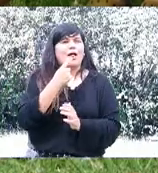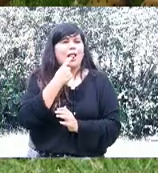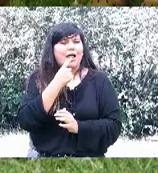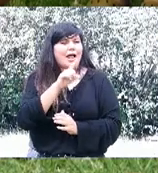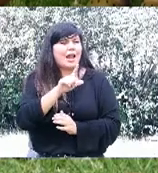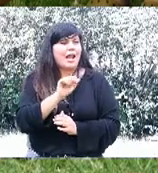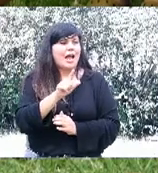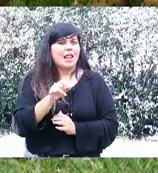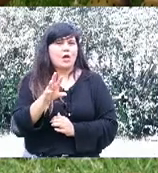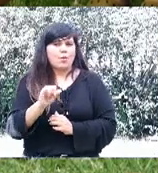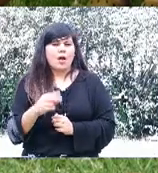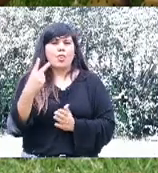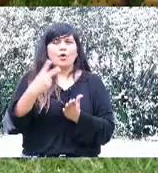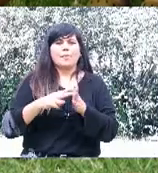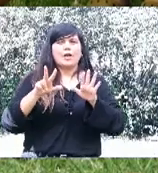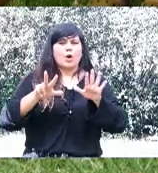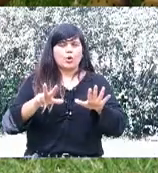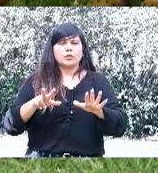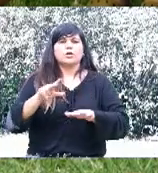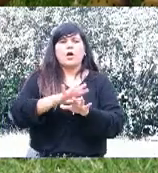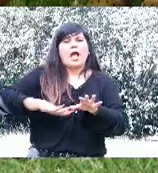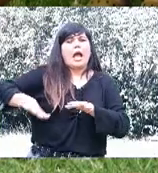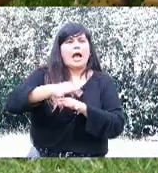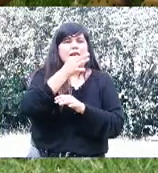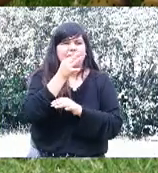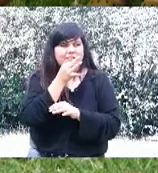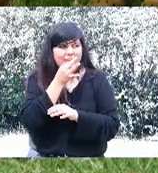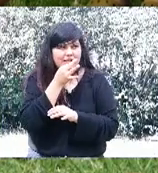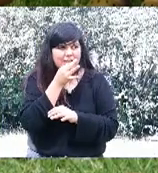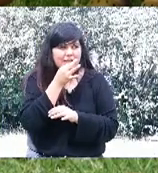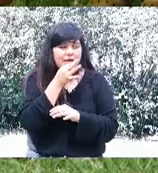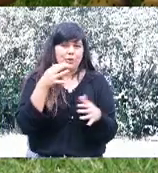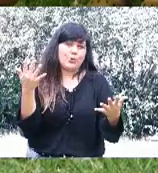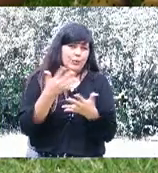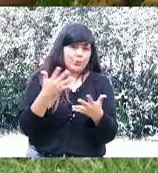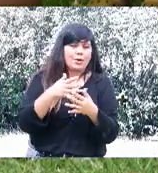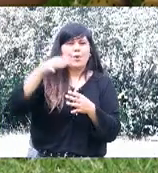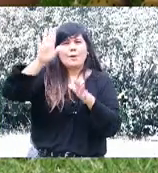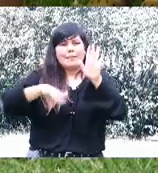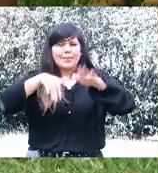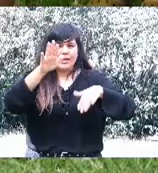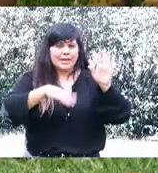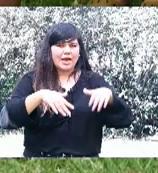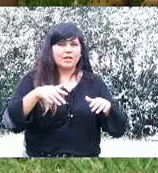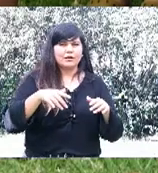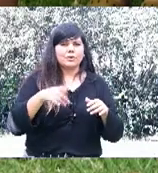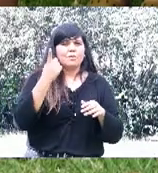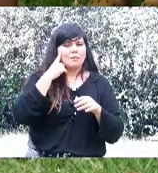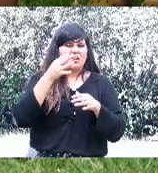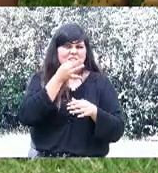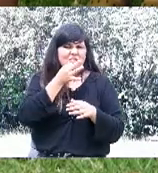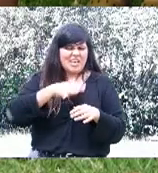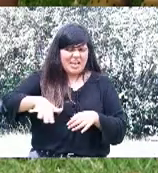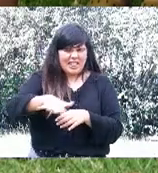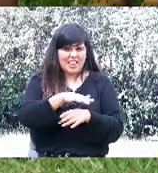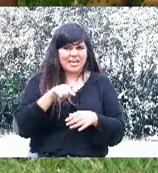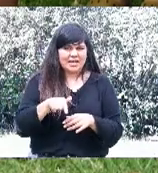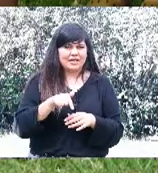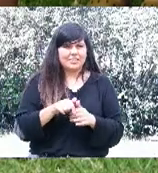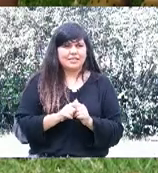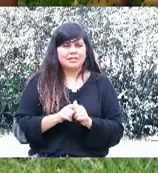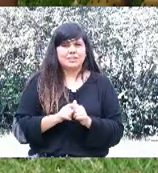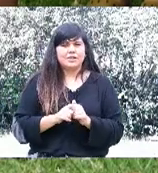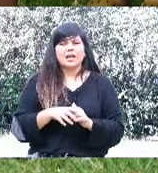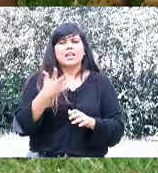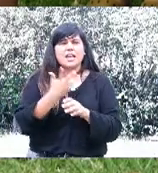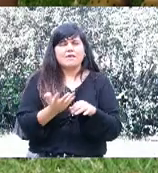en el 2008 una intervención áreas verdes y terrible pero pintaron pedazos de cemento pero lo pintaron verde ya